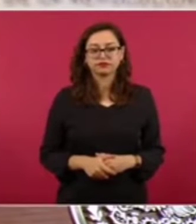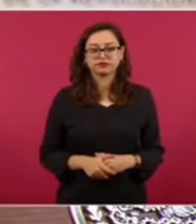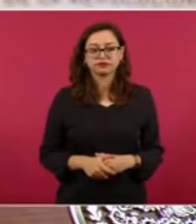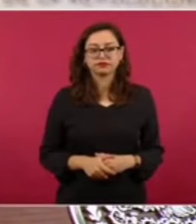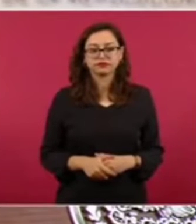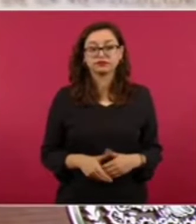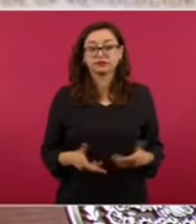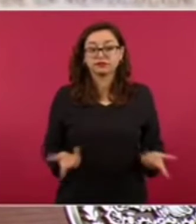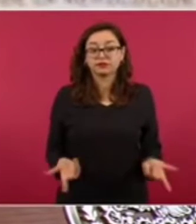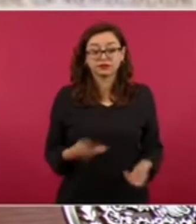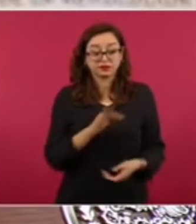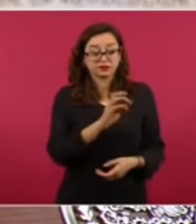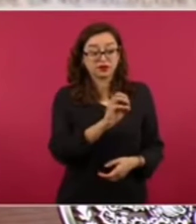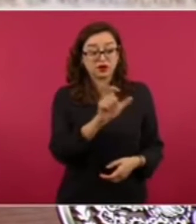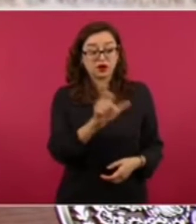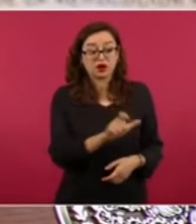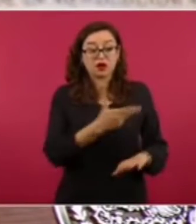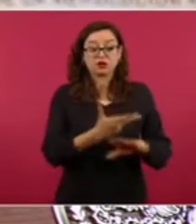tantas ilusiones,